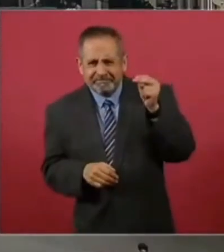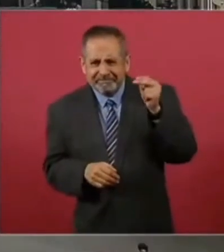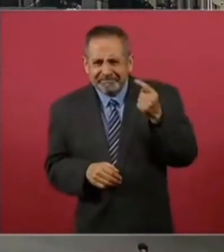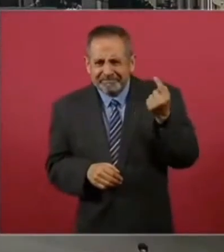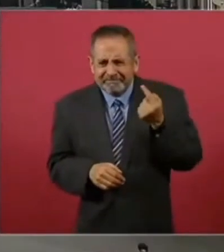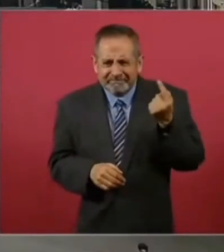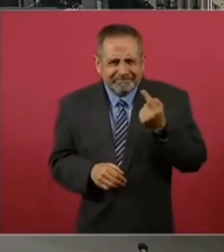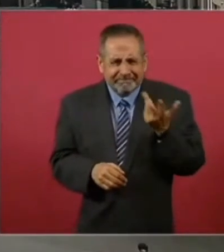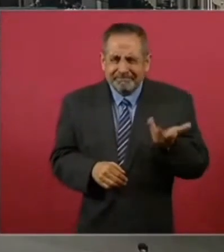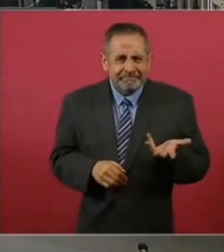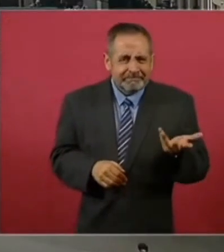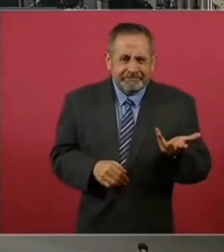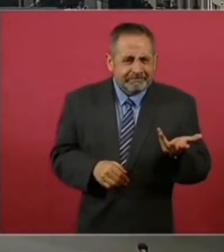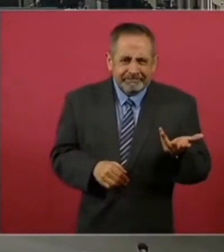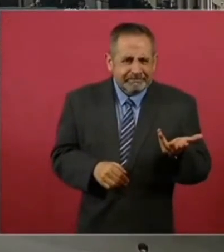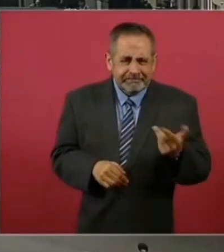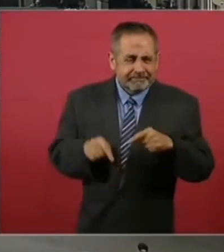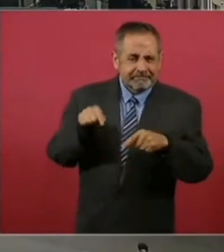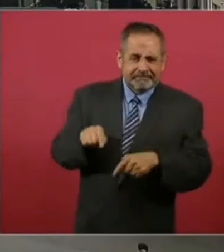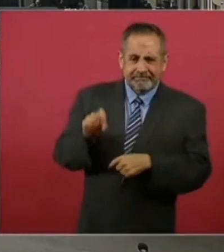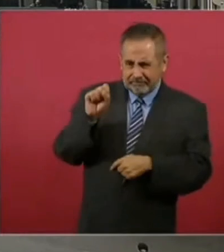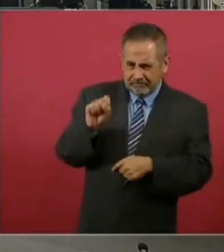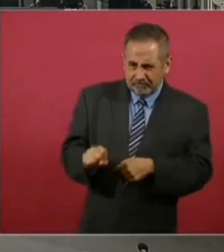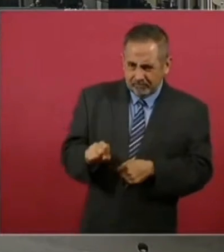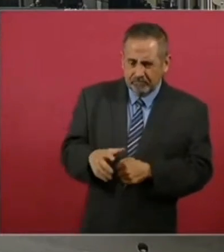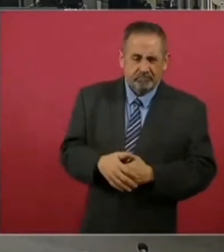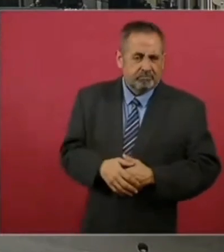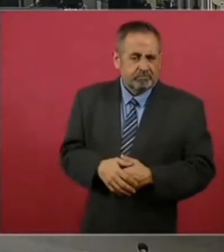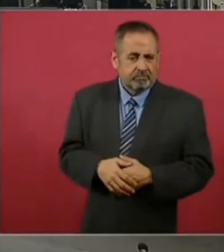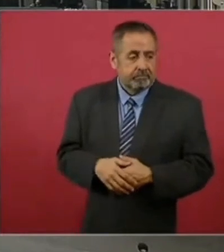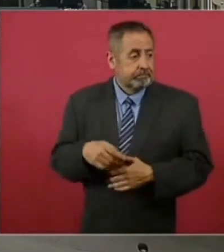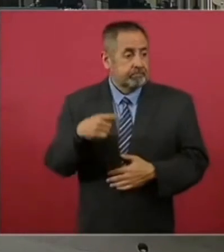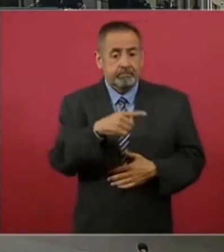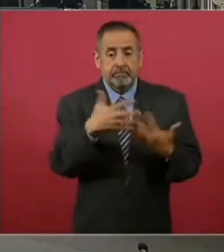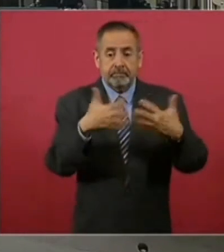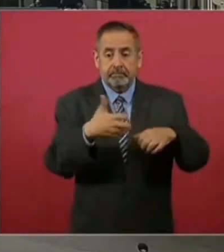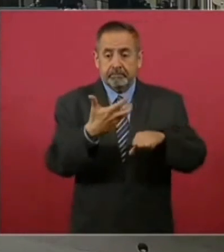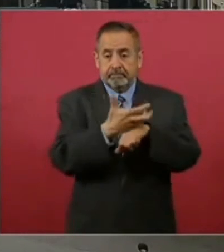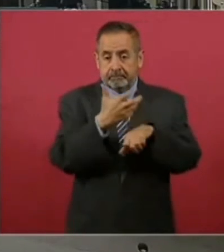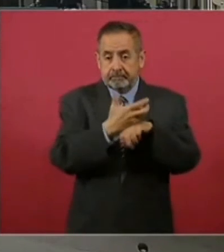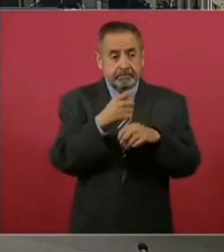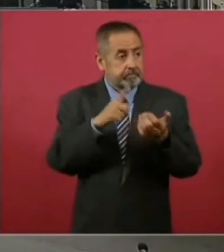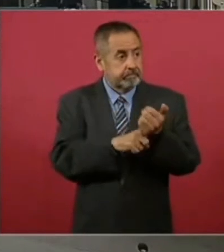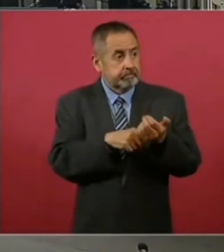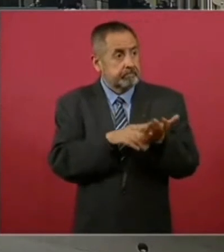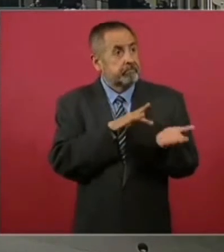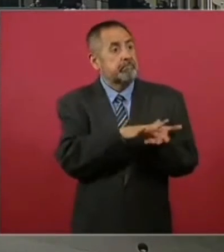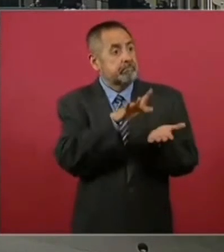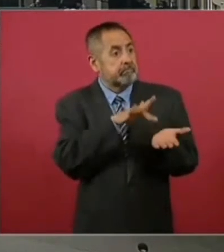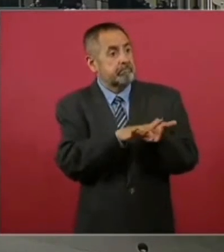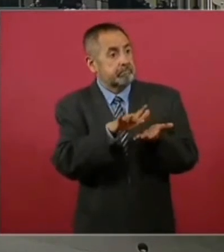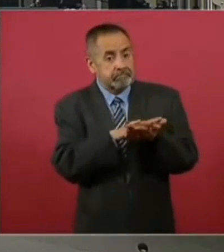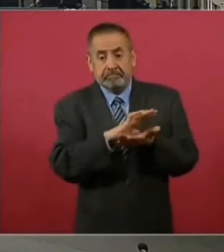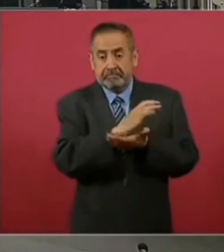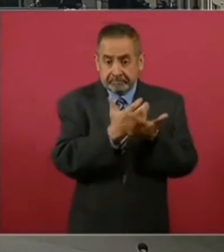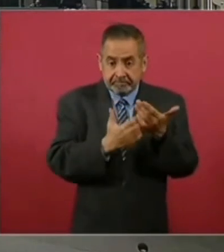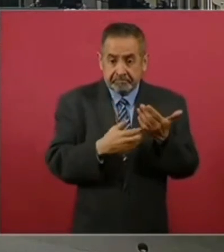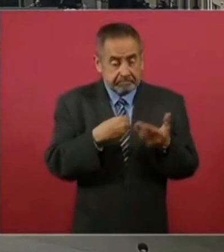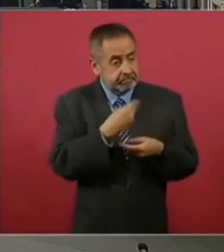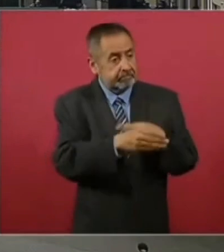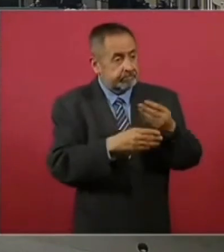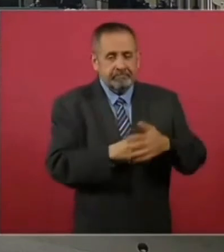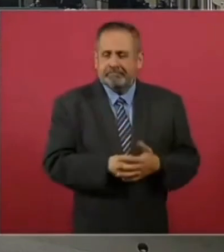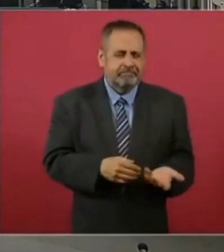a seguir apoyando empresas estadounidenses petroleras con contratos, o